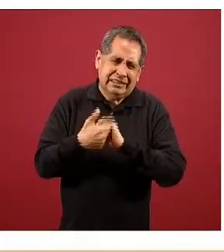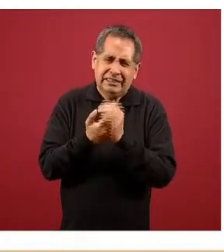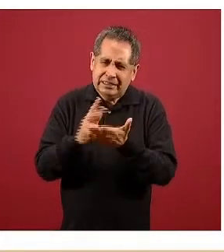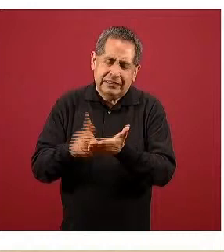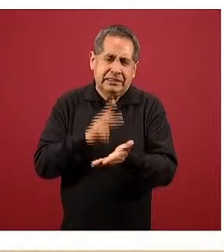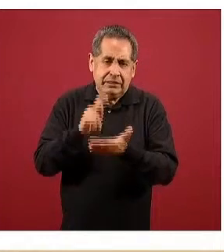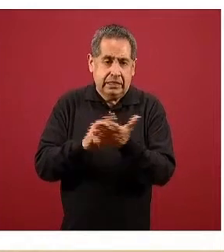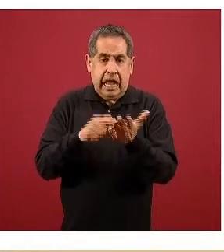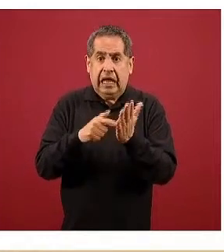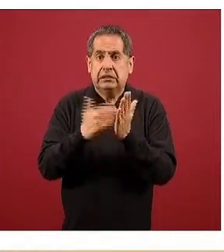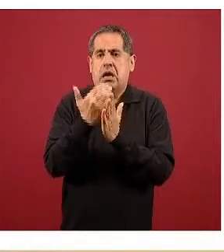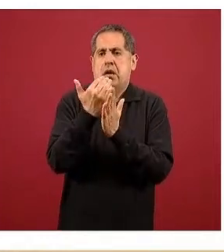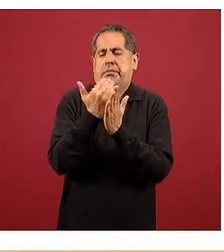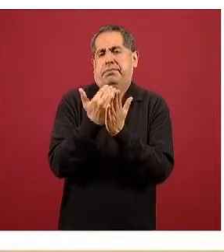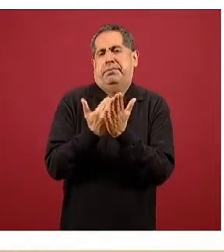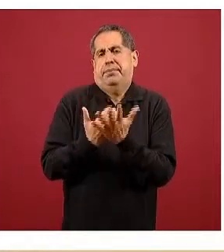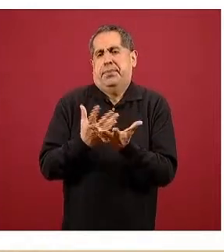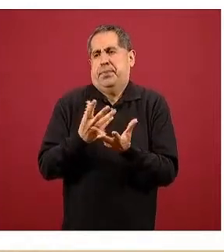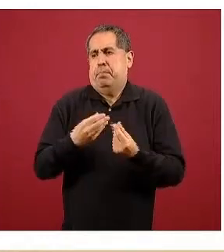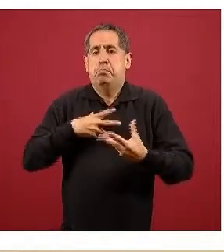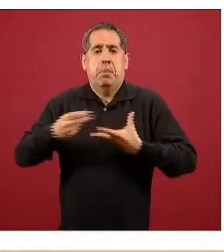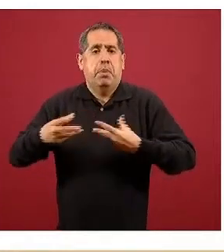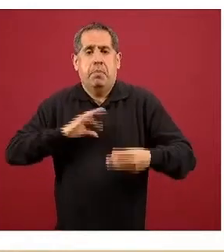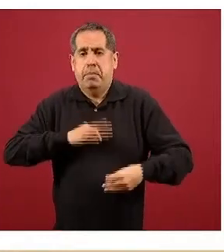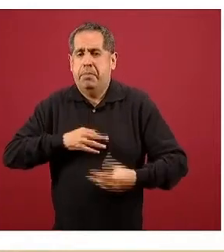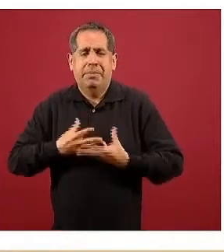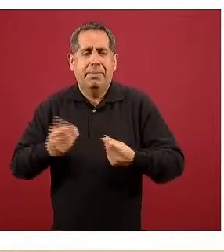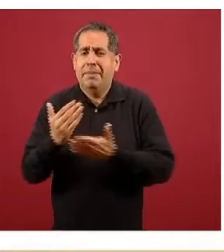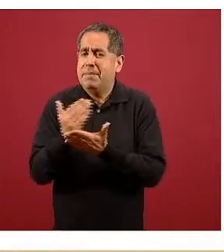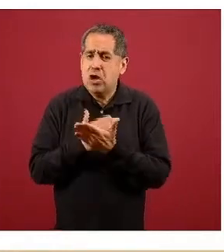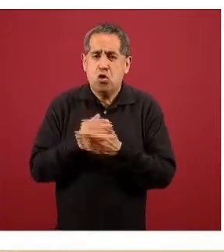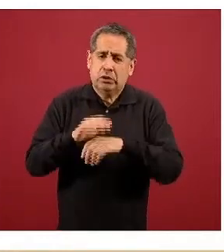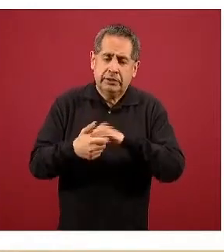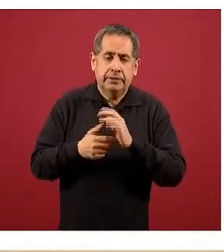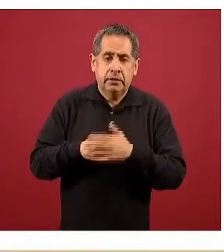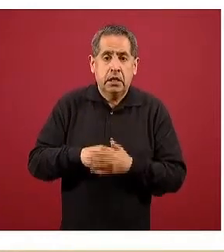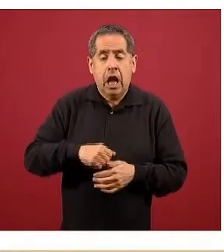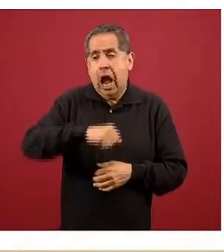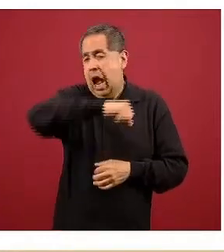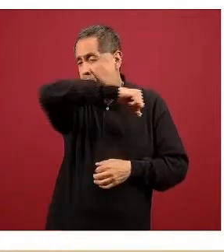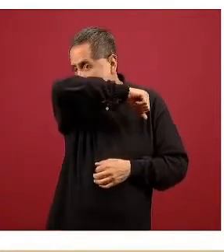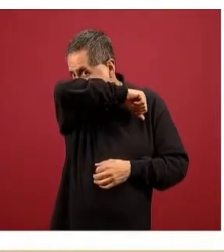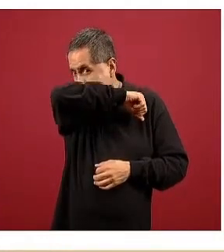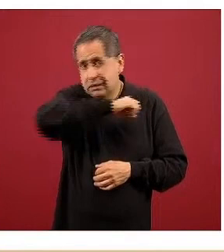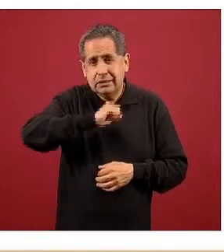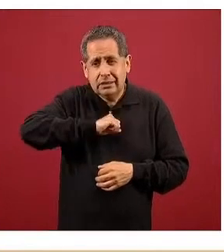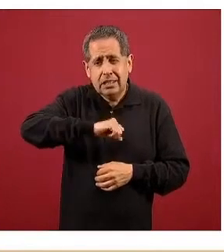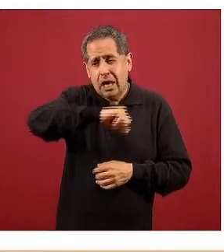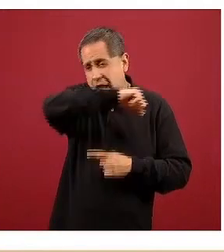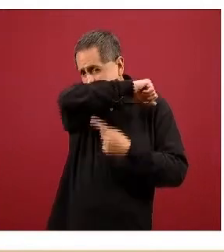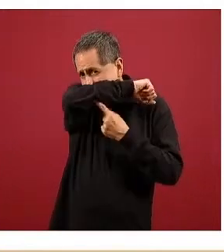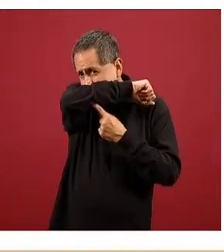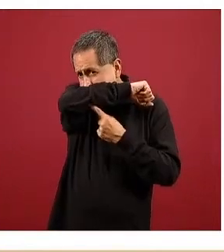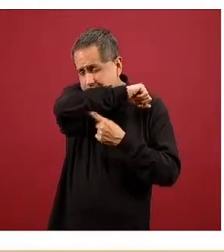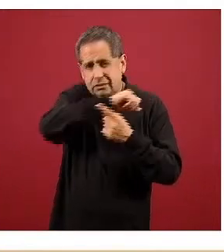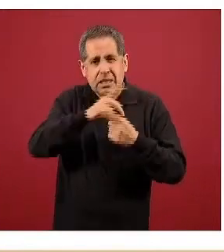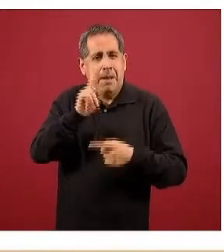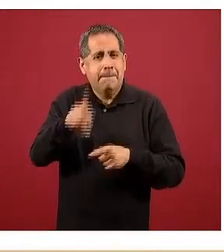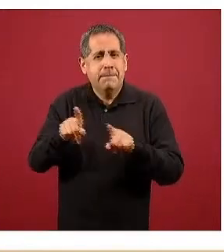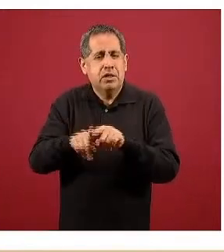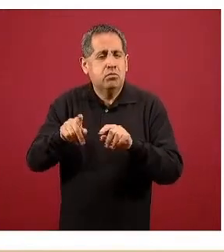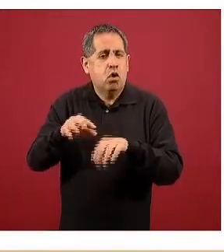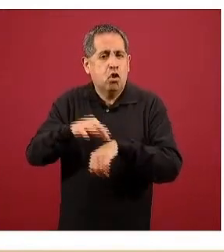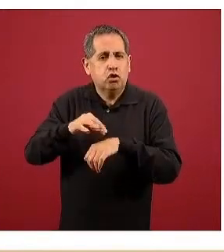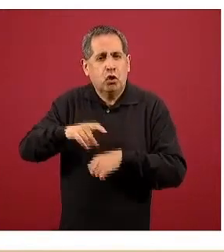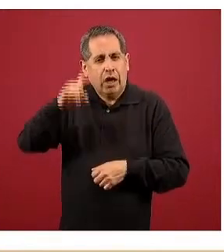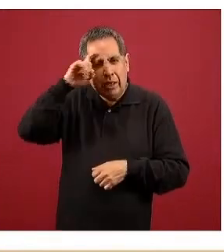nuestras manos disminuir la velocidad de contagios. Hay que toser y estornudar en nuestro ángulo interno del codo, como dice el doctor